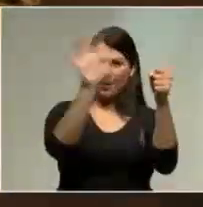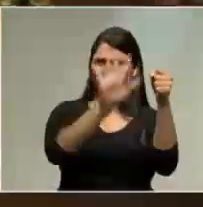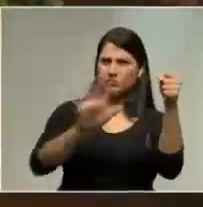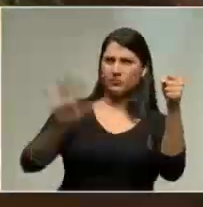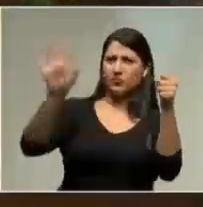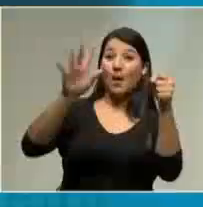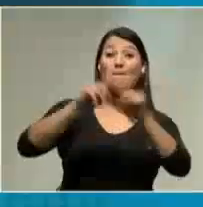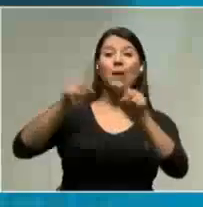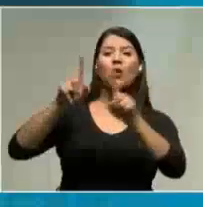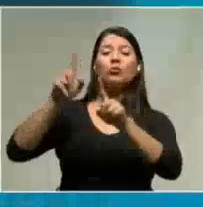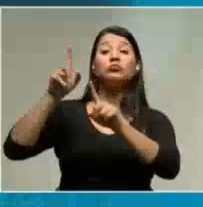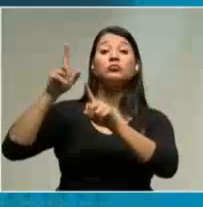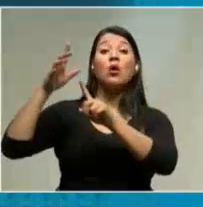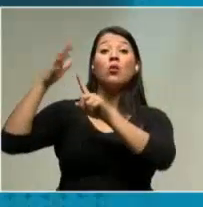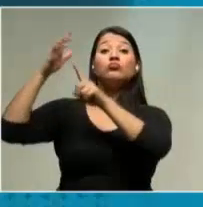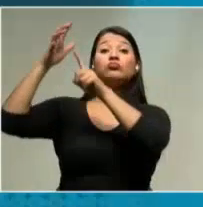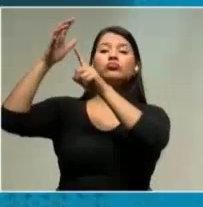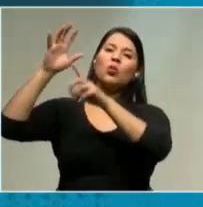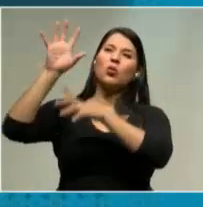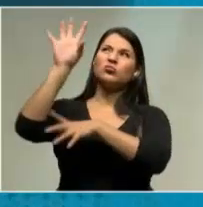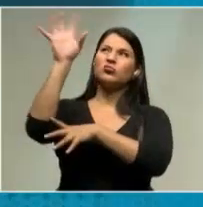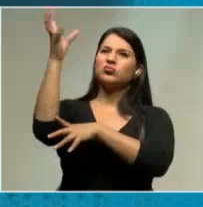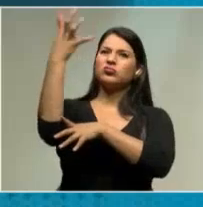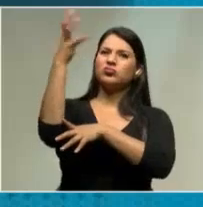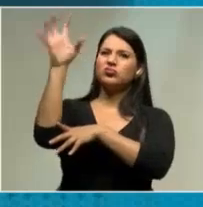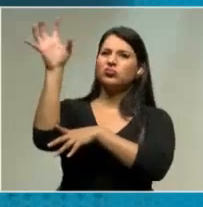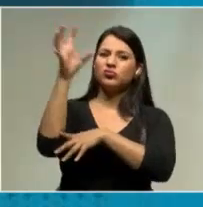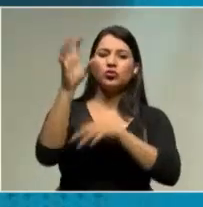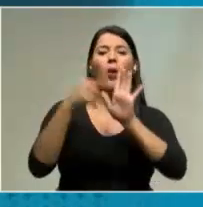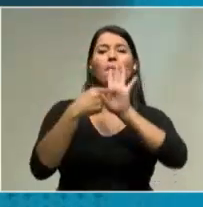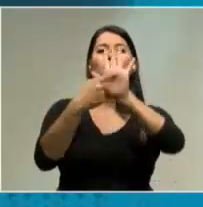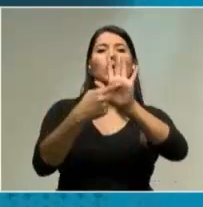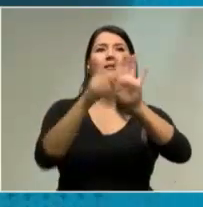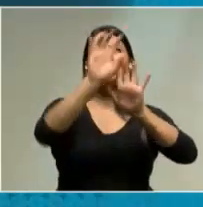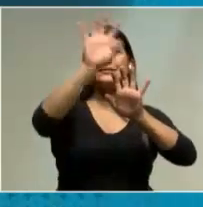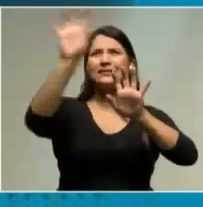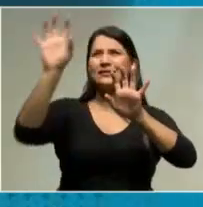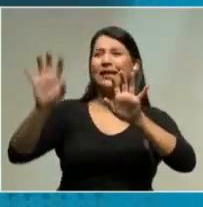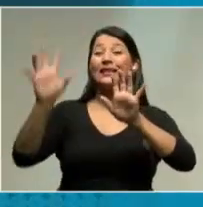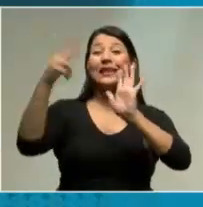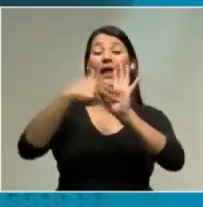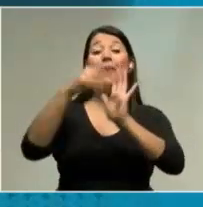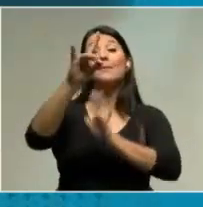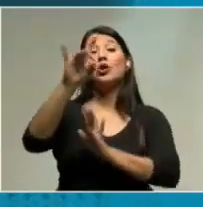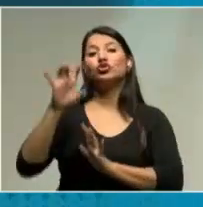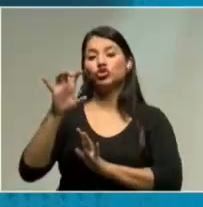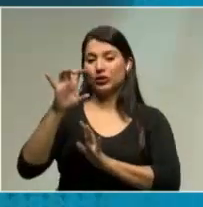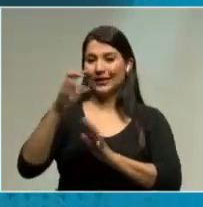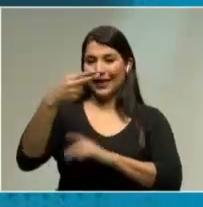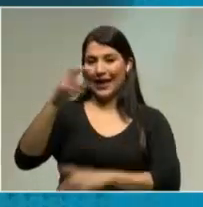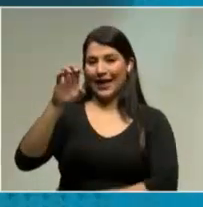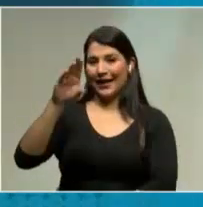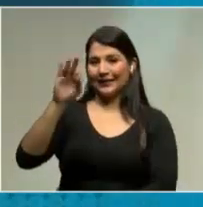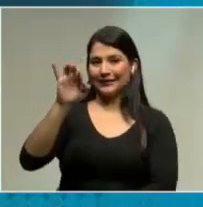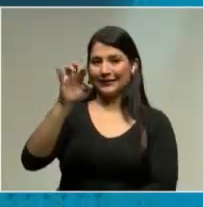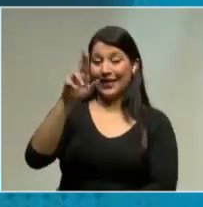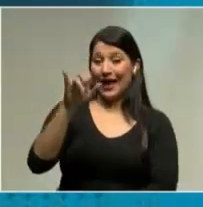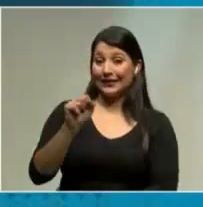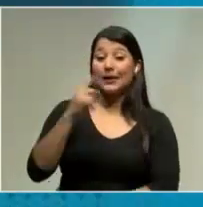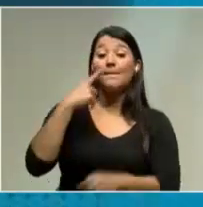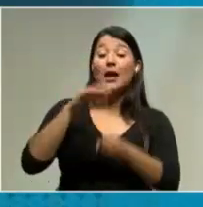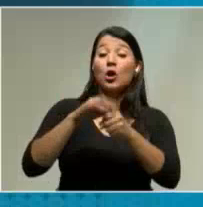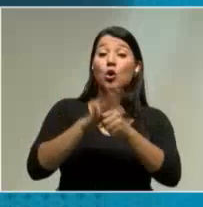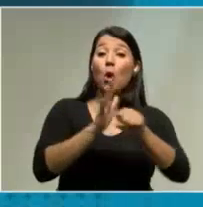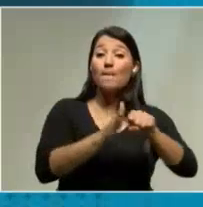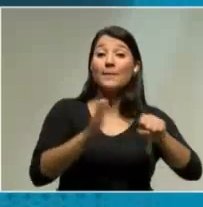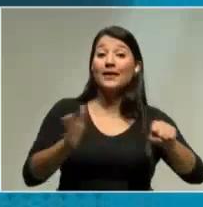año 2017, en donde se encontró 3.824 hectáreas de cultivo de piña dentro de áreas silvestres protegidas y